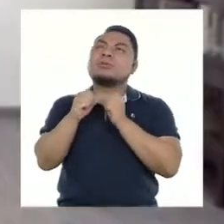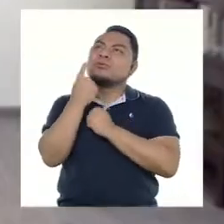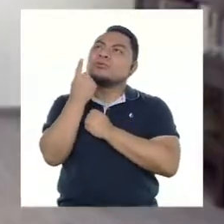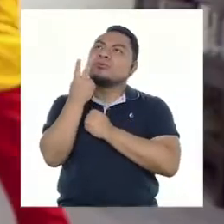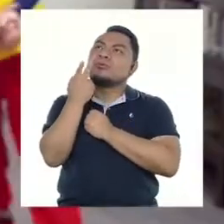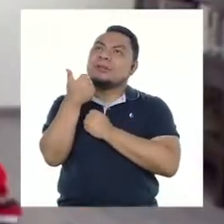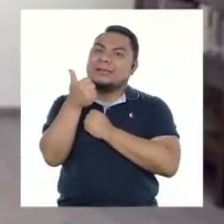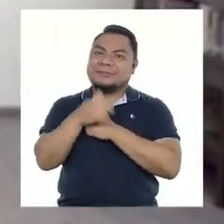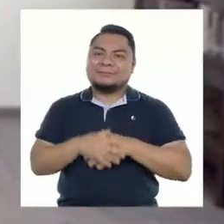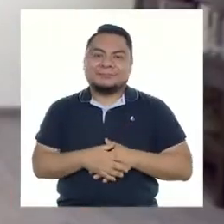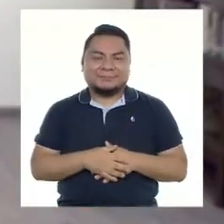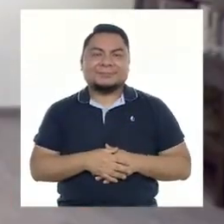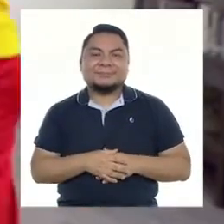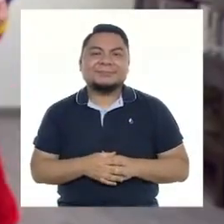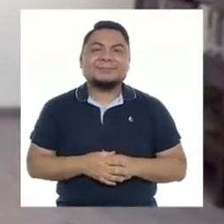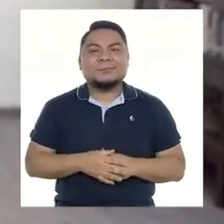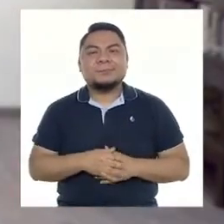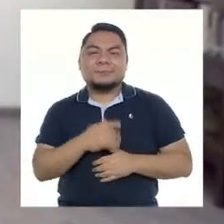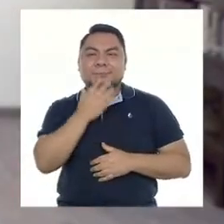10.